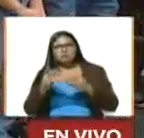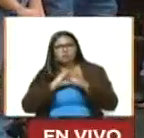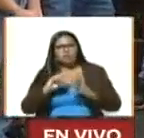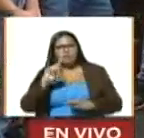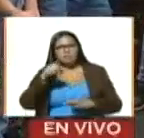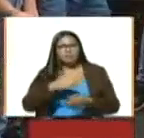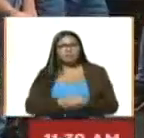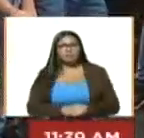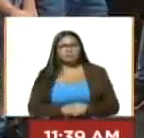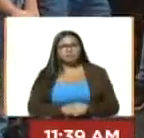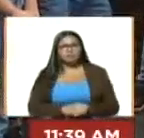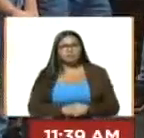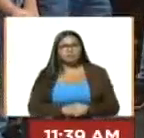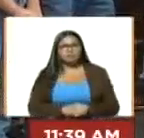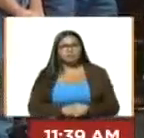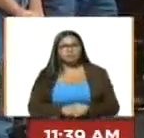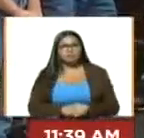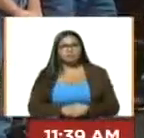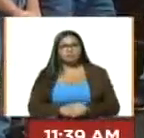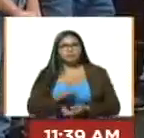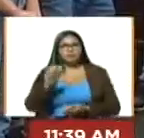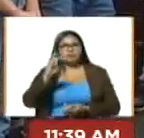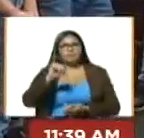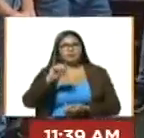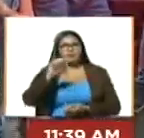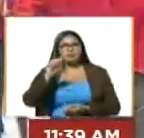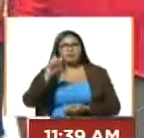a un amanero,